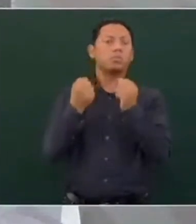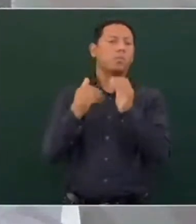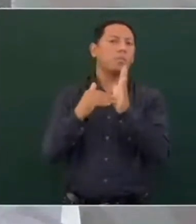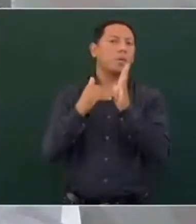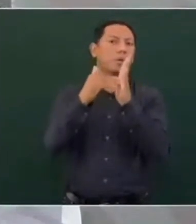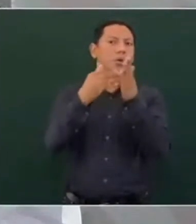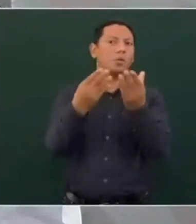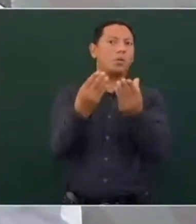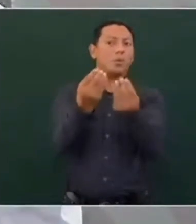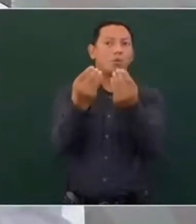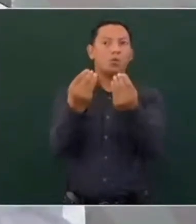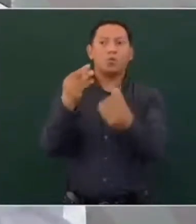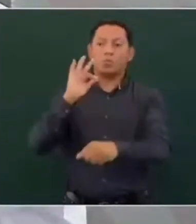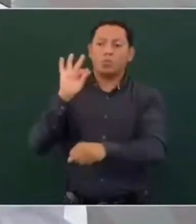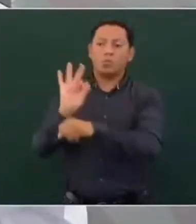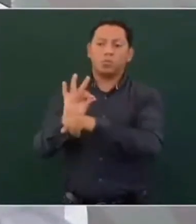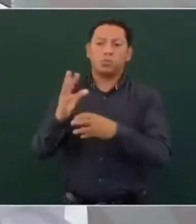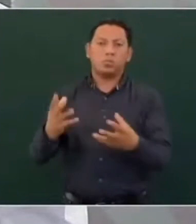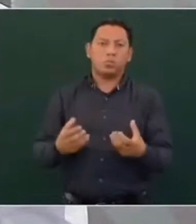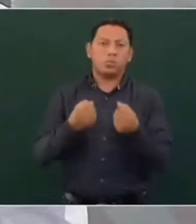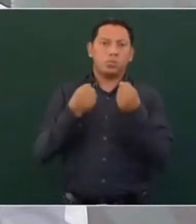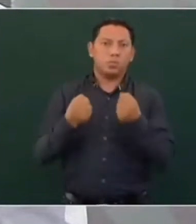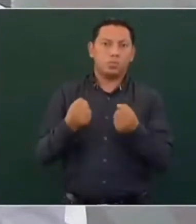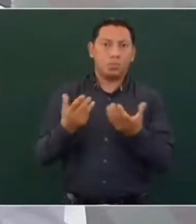Millones de vidas